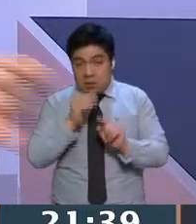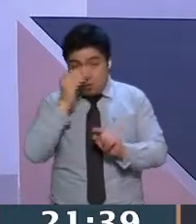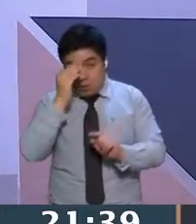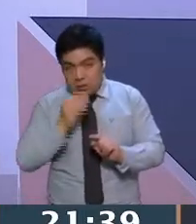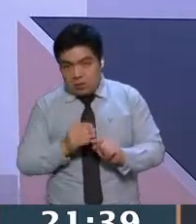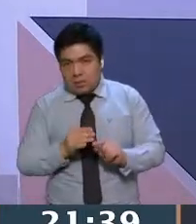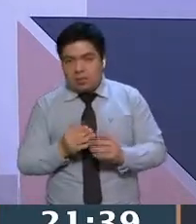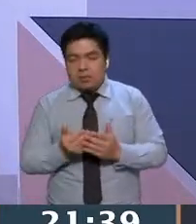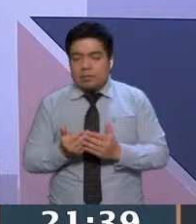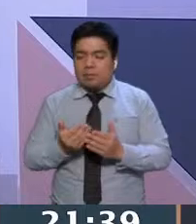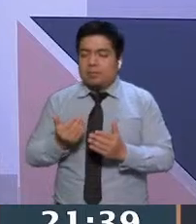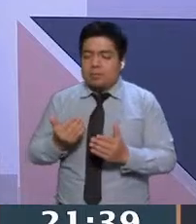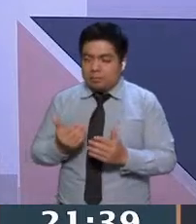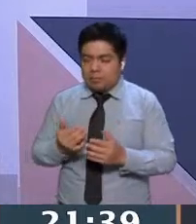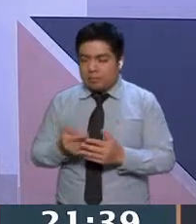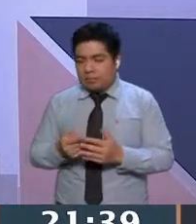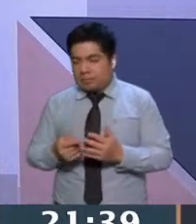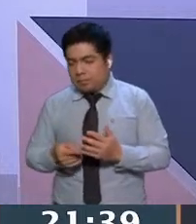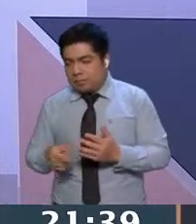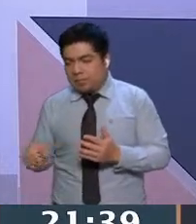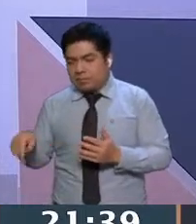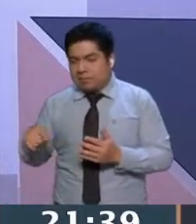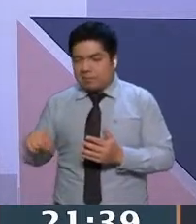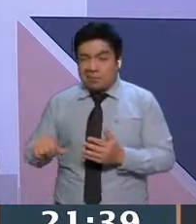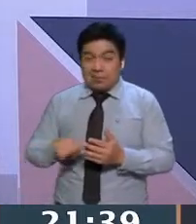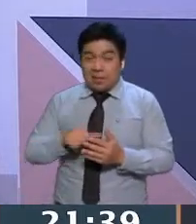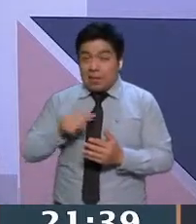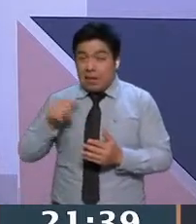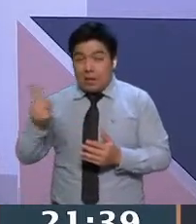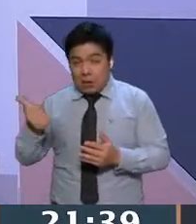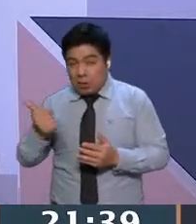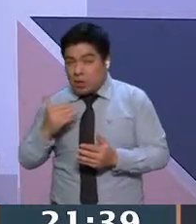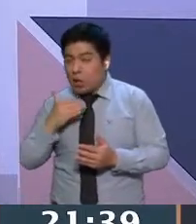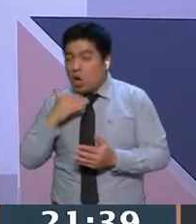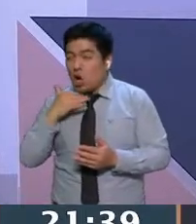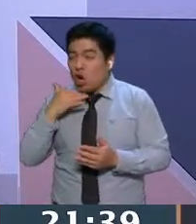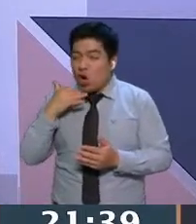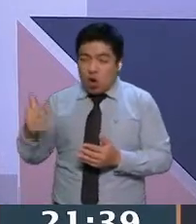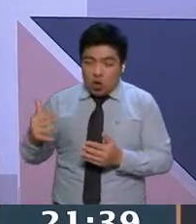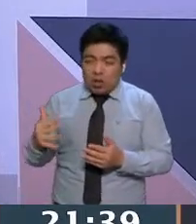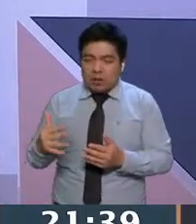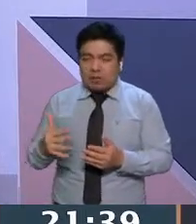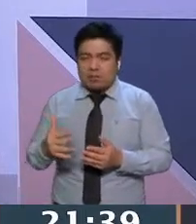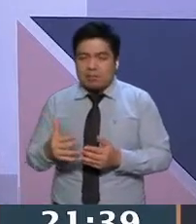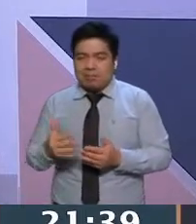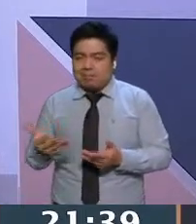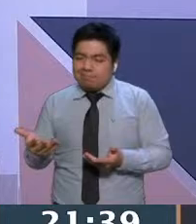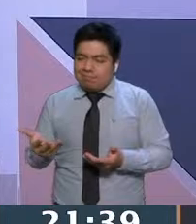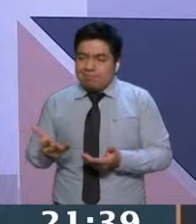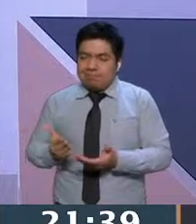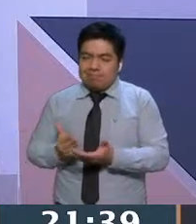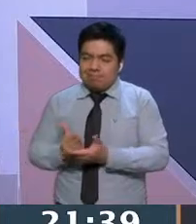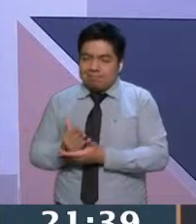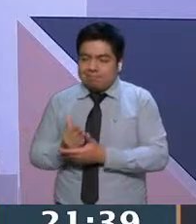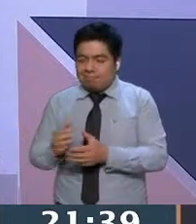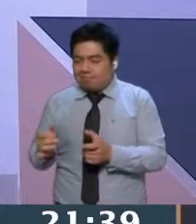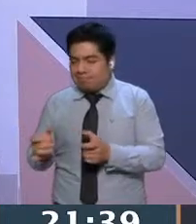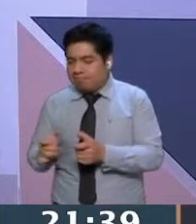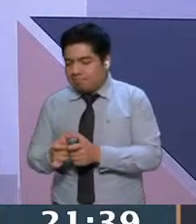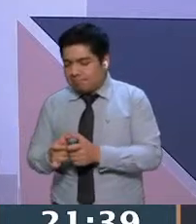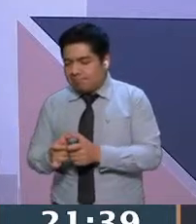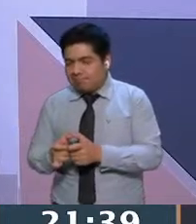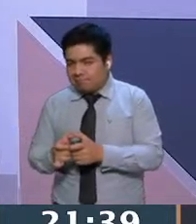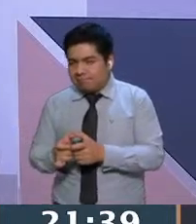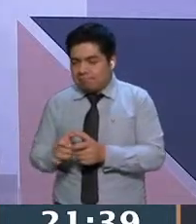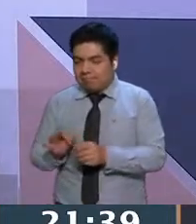que tú mencionaste, más impresentables de donde los veas, ya están destinados por la vía de las minorías, si obtienen